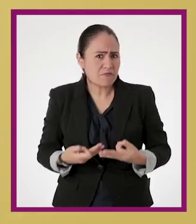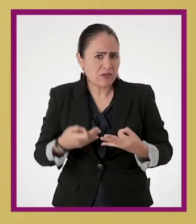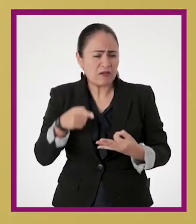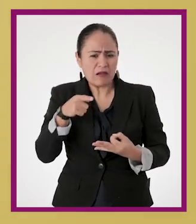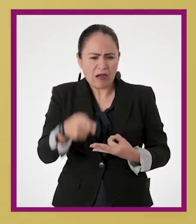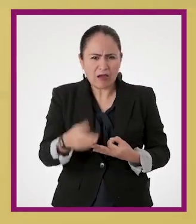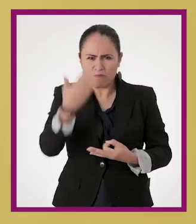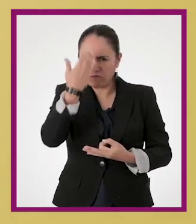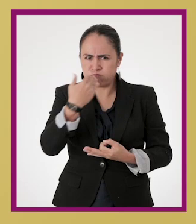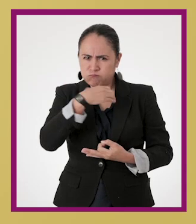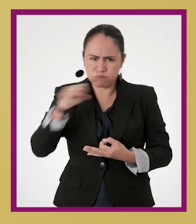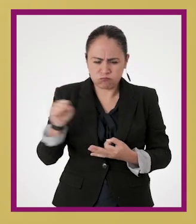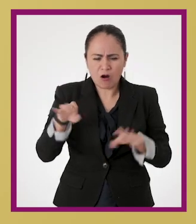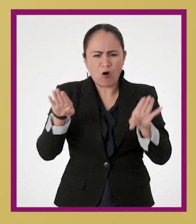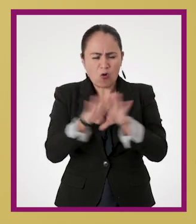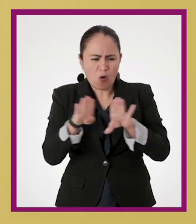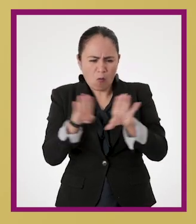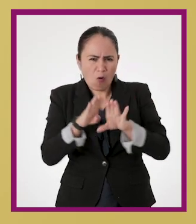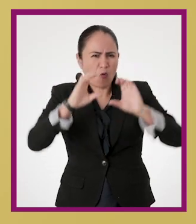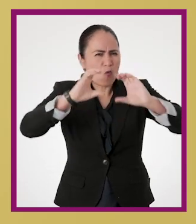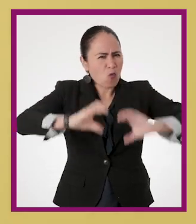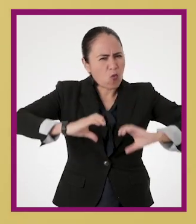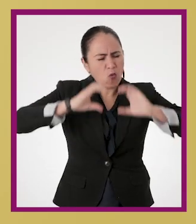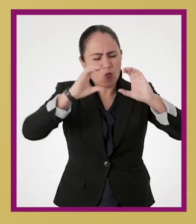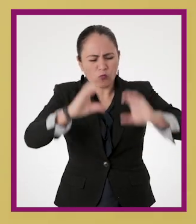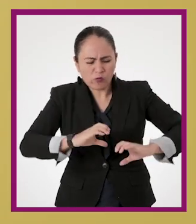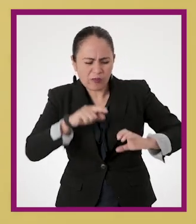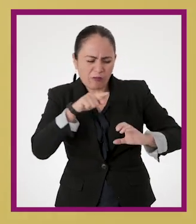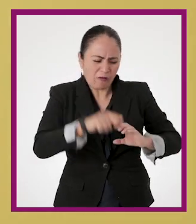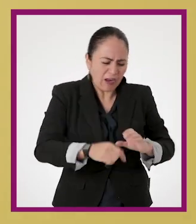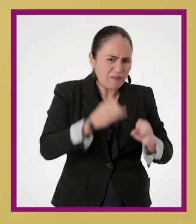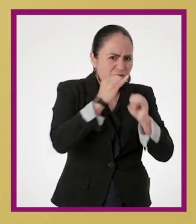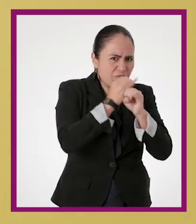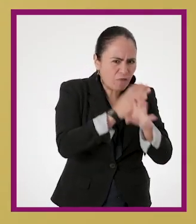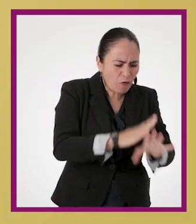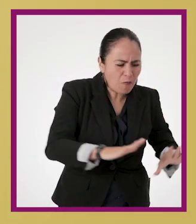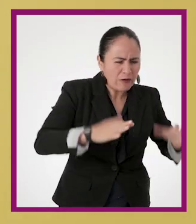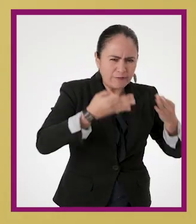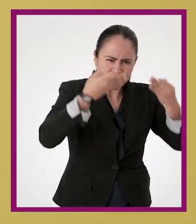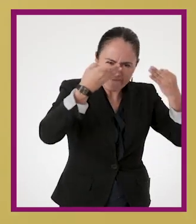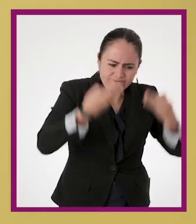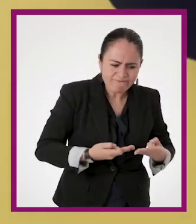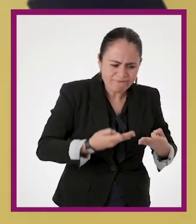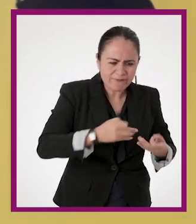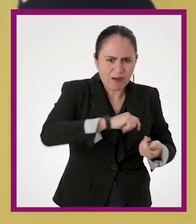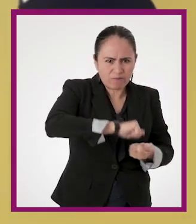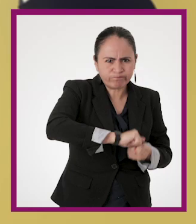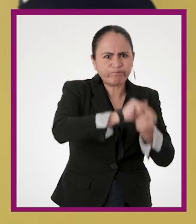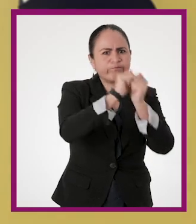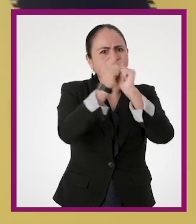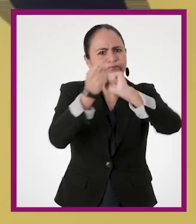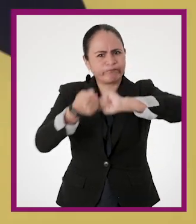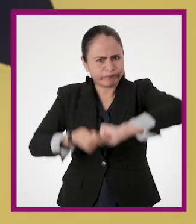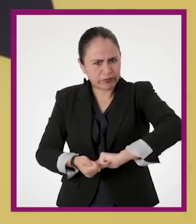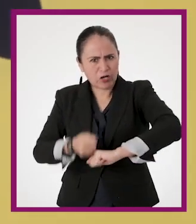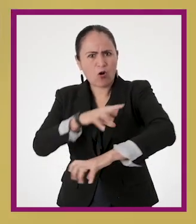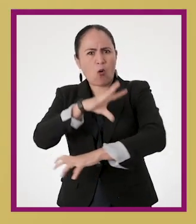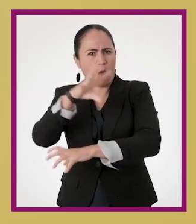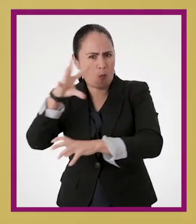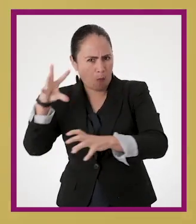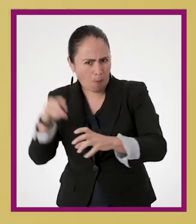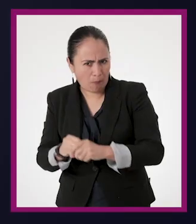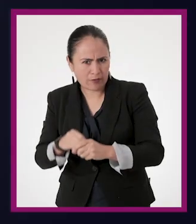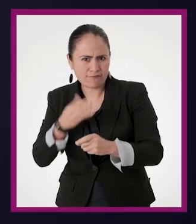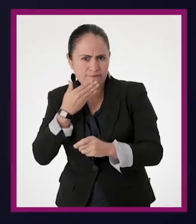con excelencia debe de extremar precauciones para garantizar que la carga que transporta llegue sana y salva a